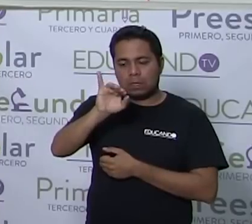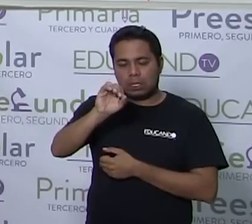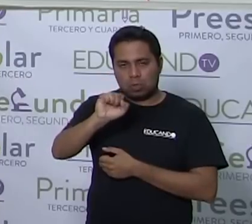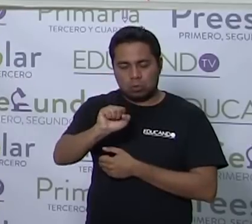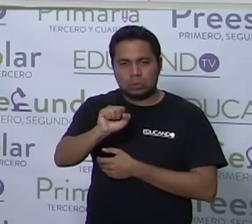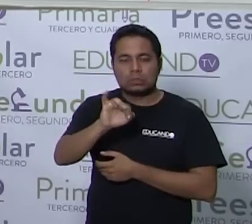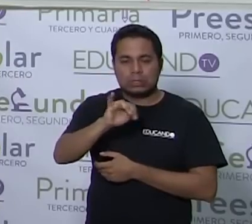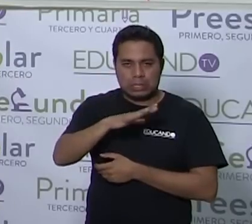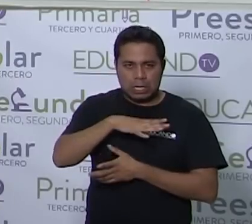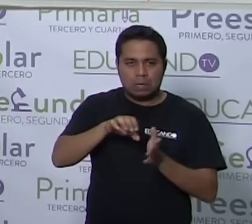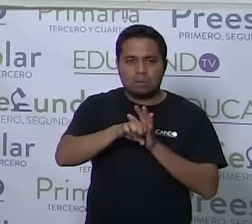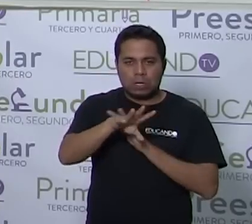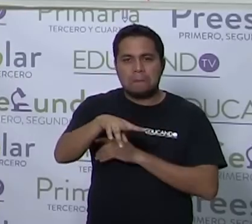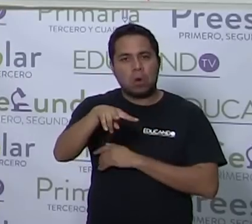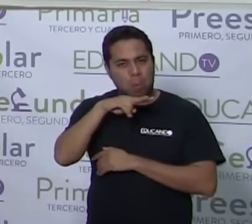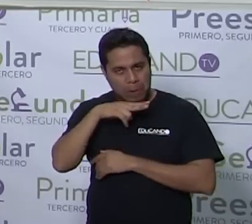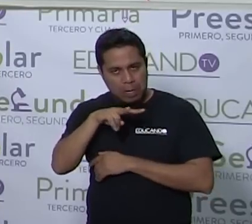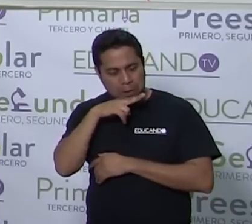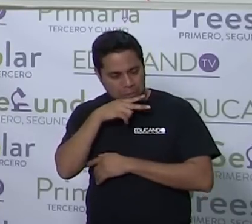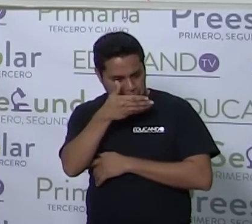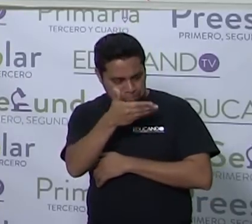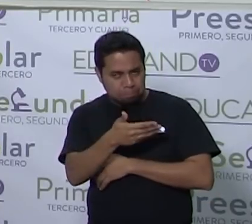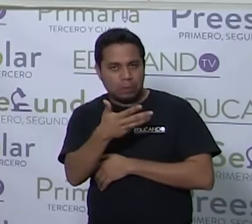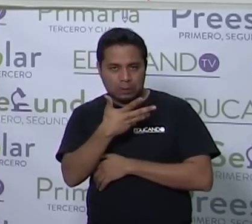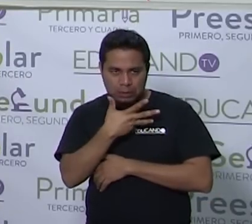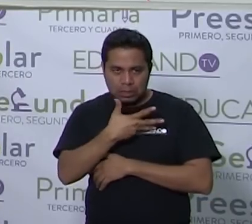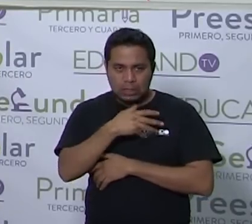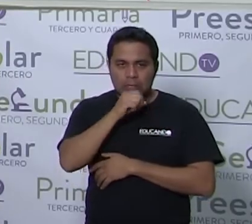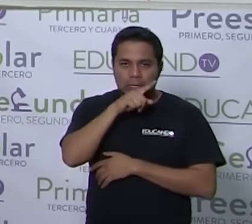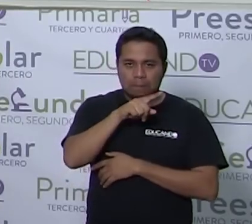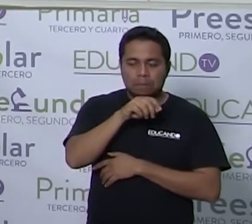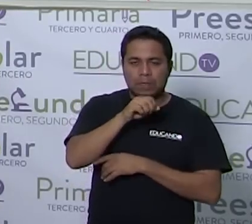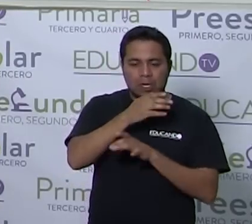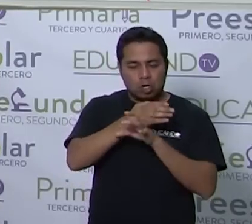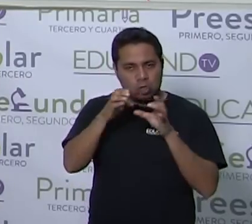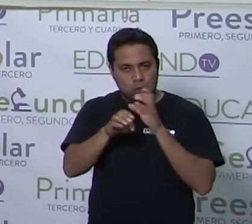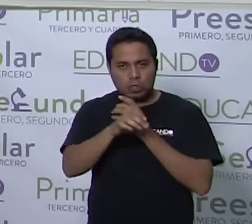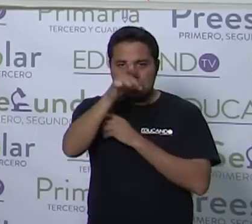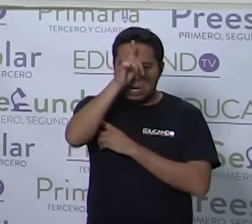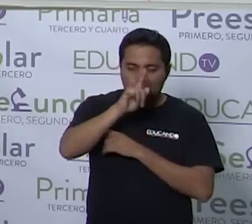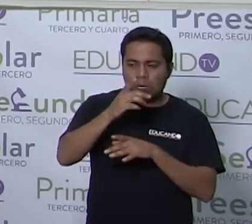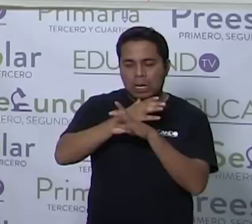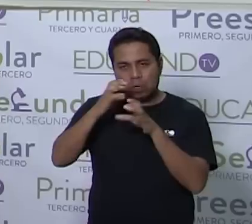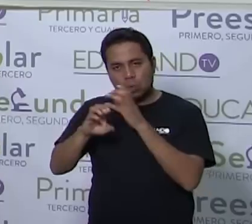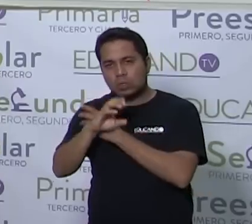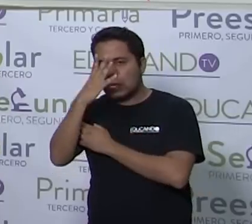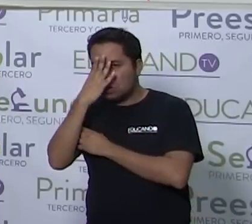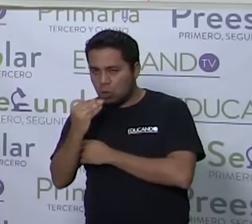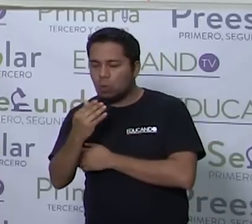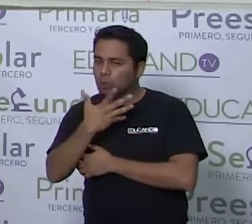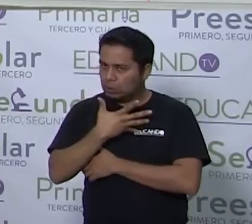por ejemplo, los verbos y los sustantivos luna, sustantivo lobo,